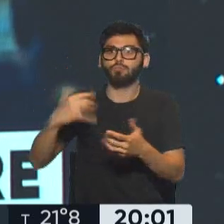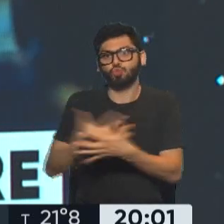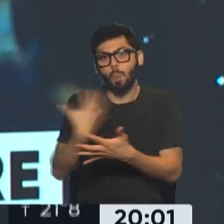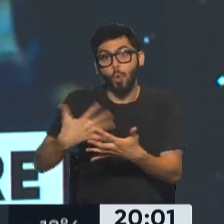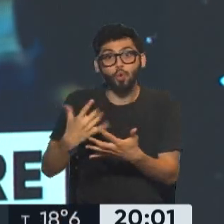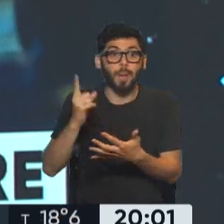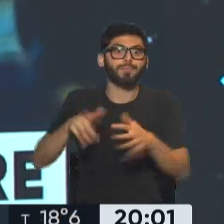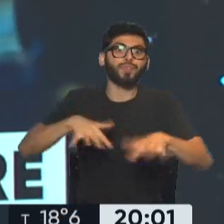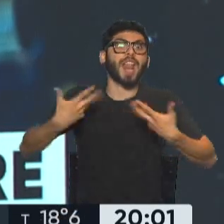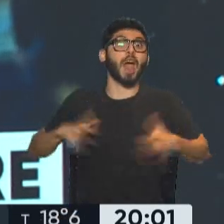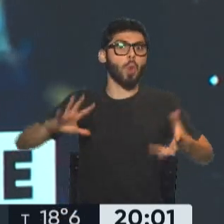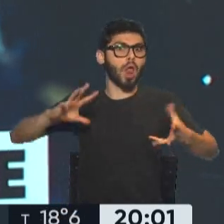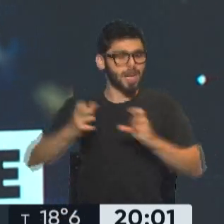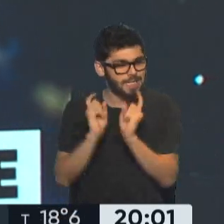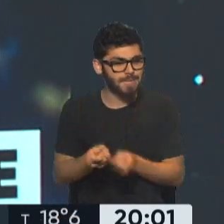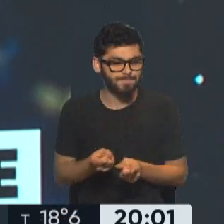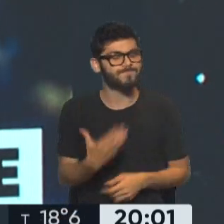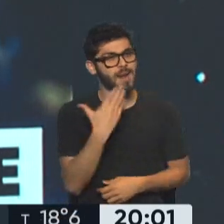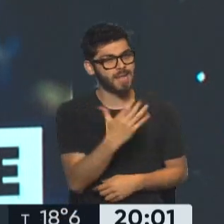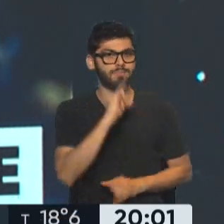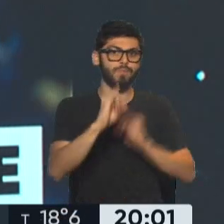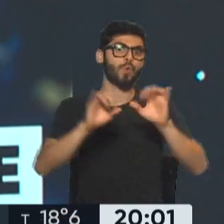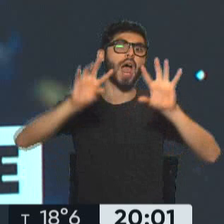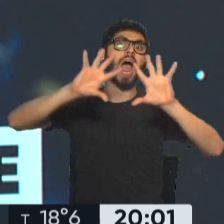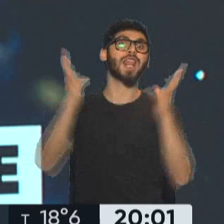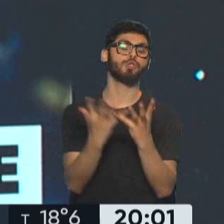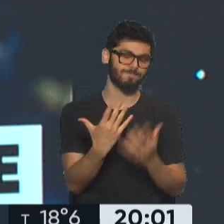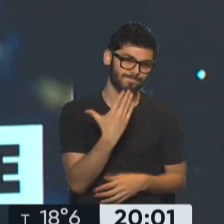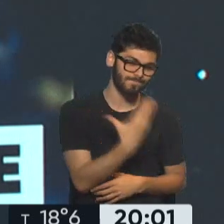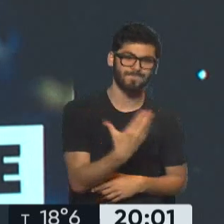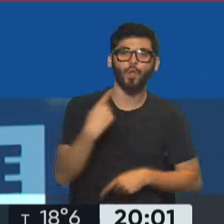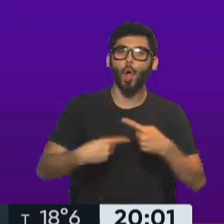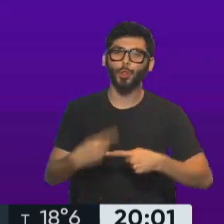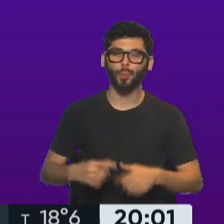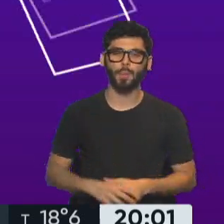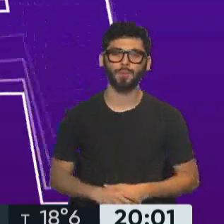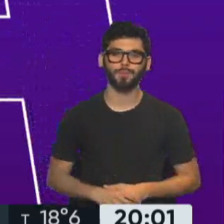Gracias, Ayelen, como siempre, por toda la información internacional. Continuamos así.